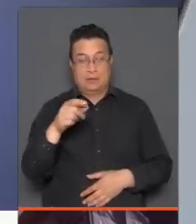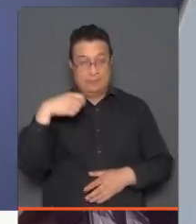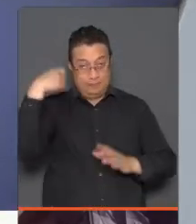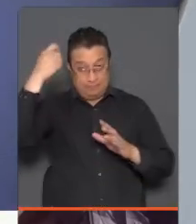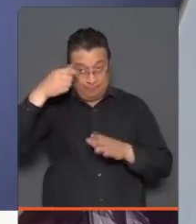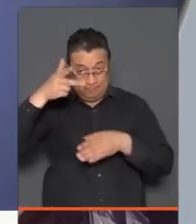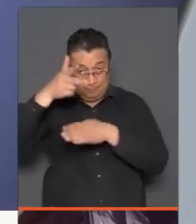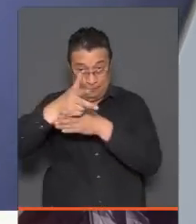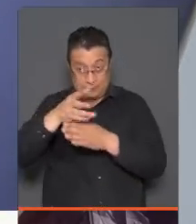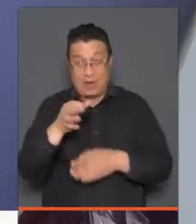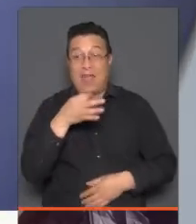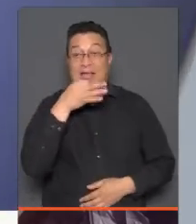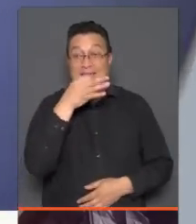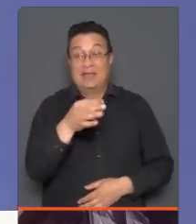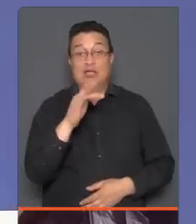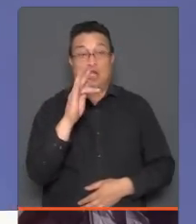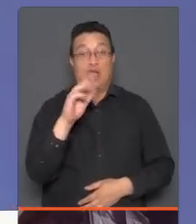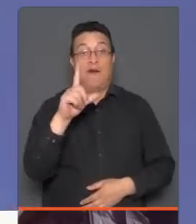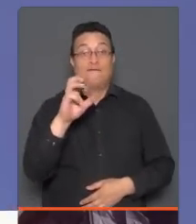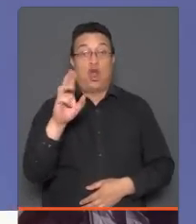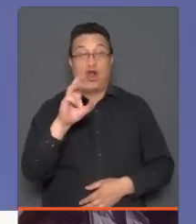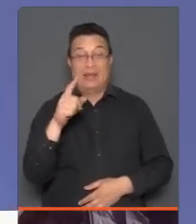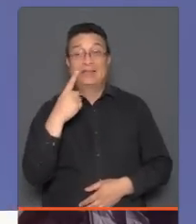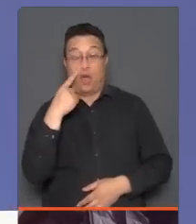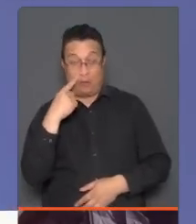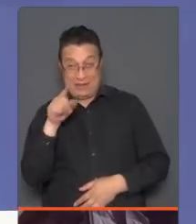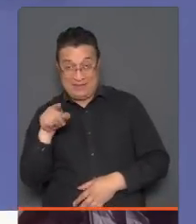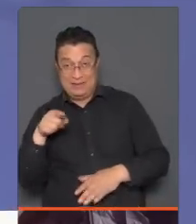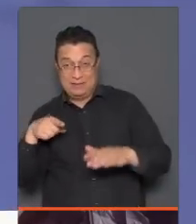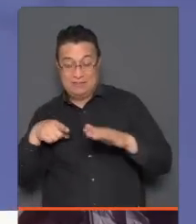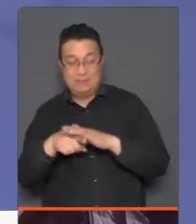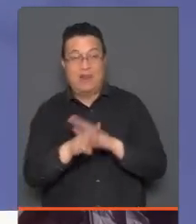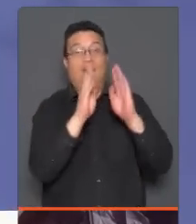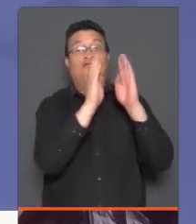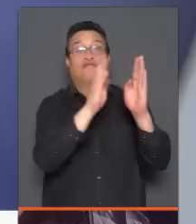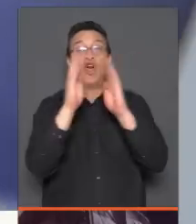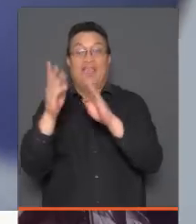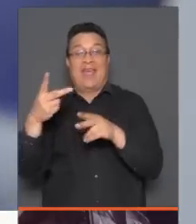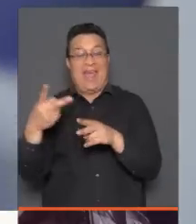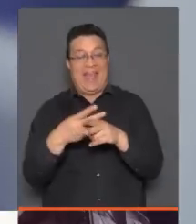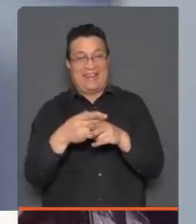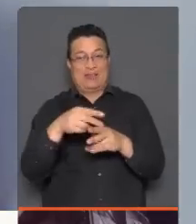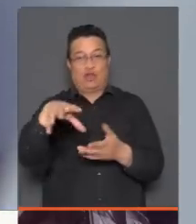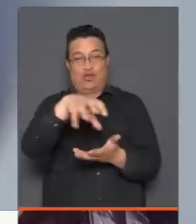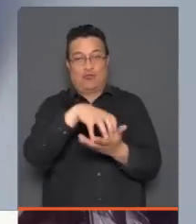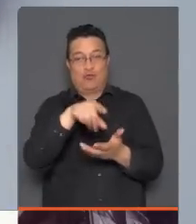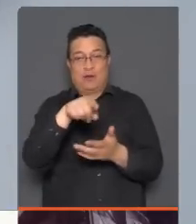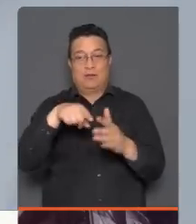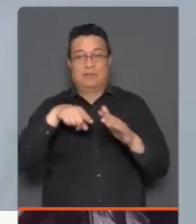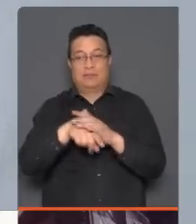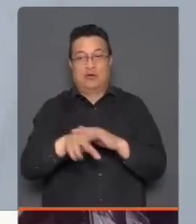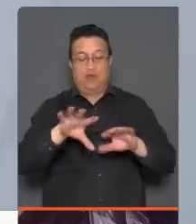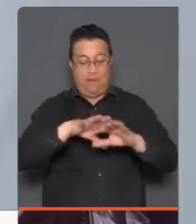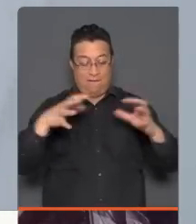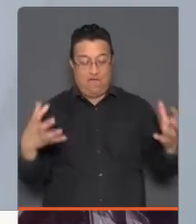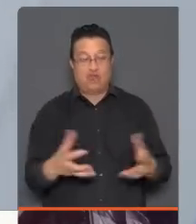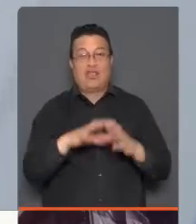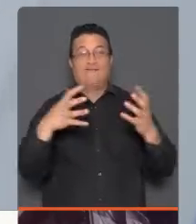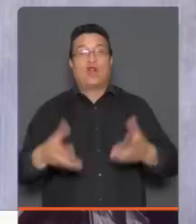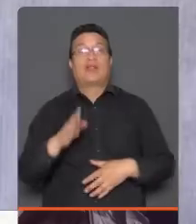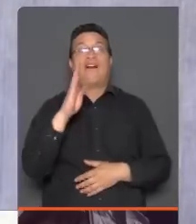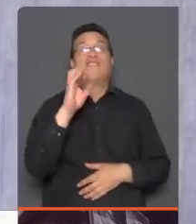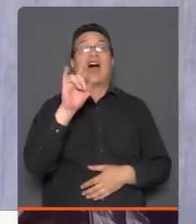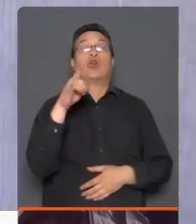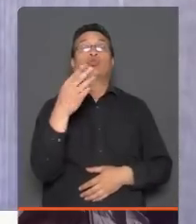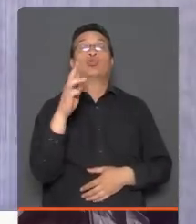cómo Jorge Flores ingresó esta misma noche a una bodega que arrendaba en un edificio de la misma comuna con diversas bolsas de basura y